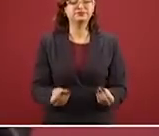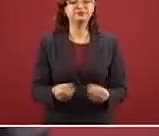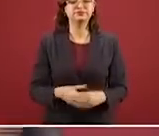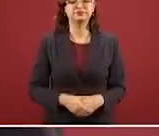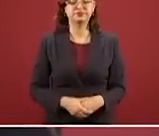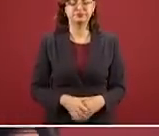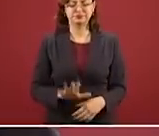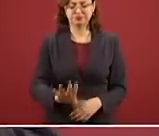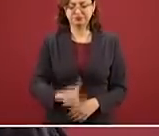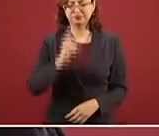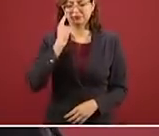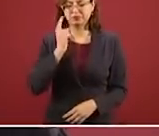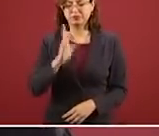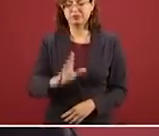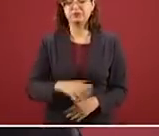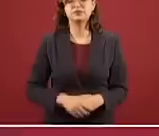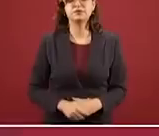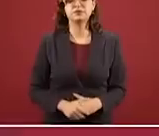Miren,